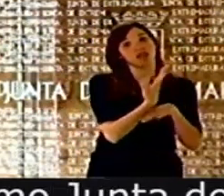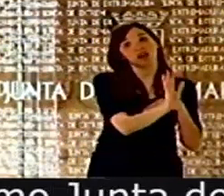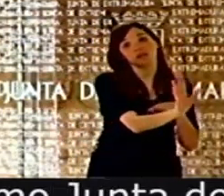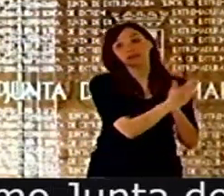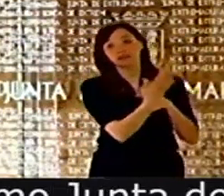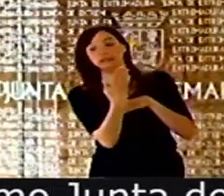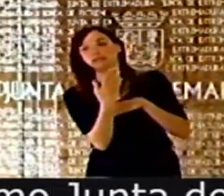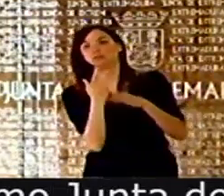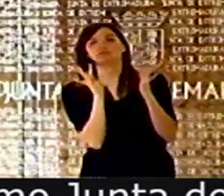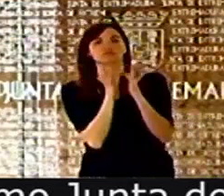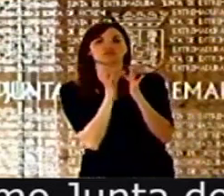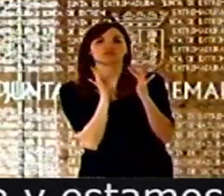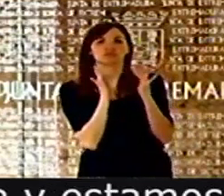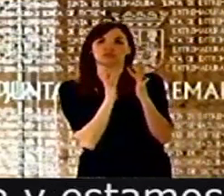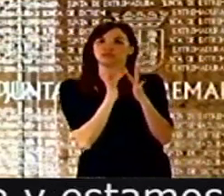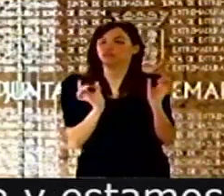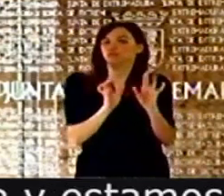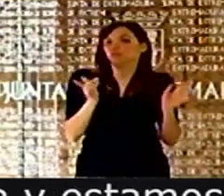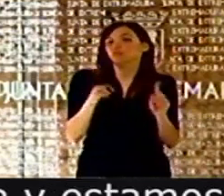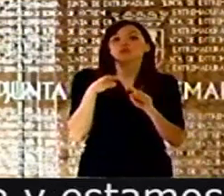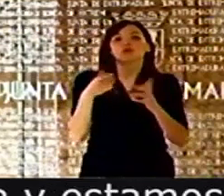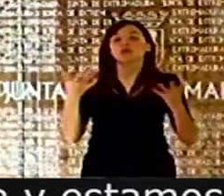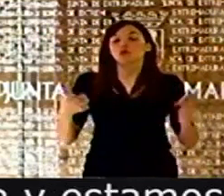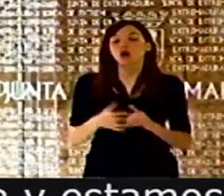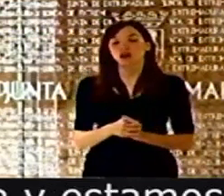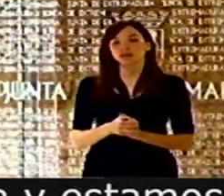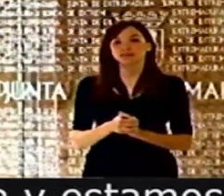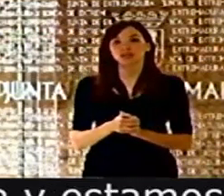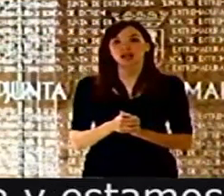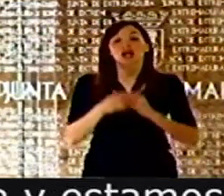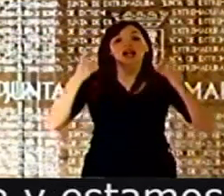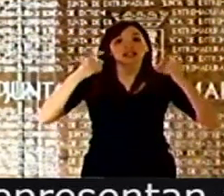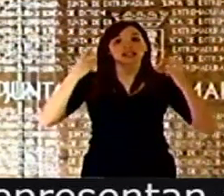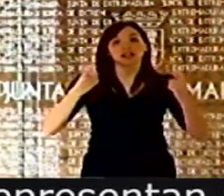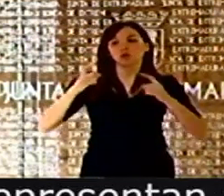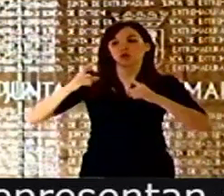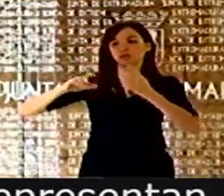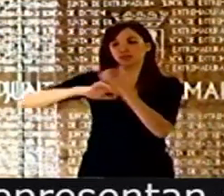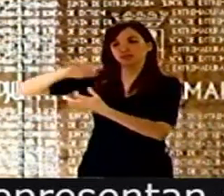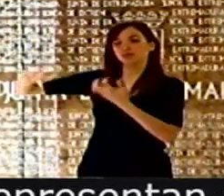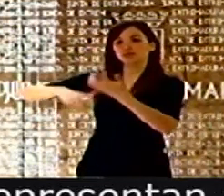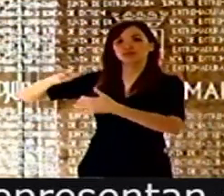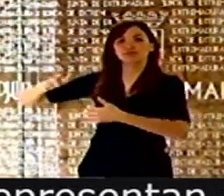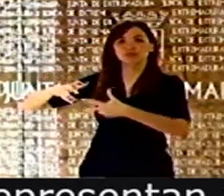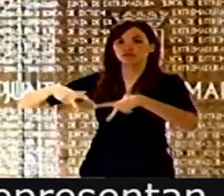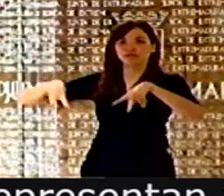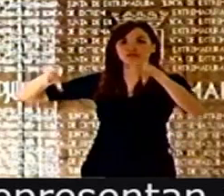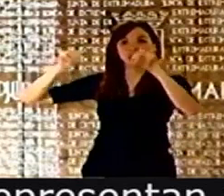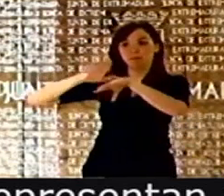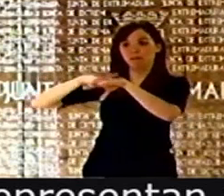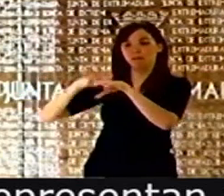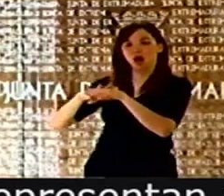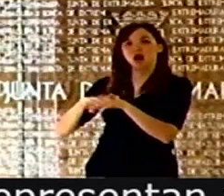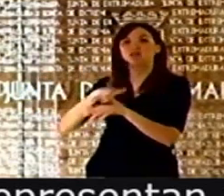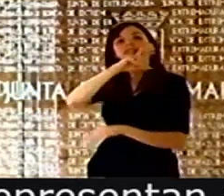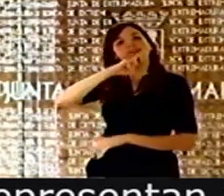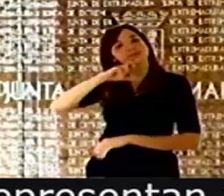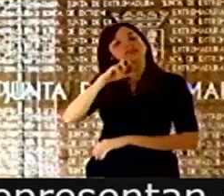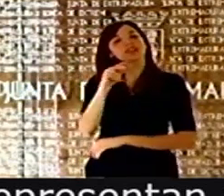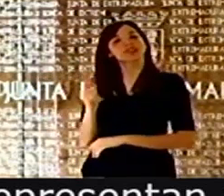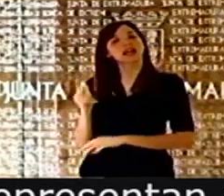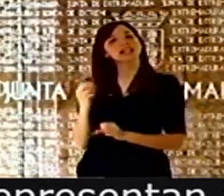para, pues bueno, intentar que no exista ninguna conflictividad laboral y que se garanticen los derechos de los trabajadores y la